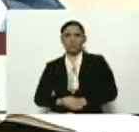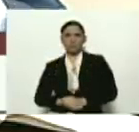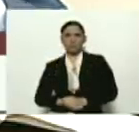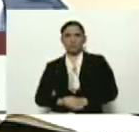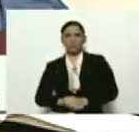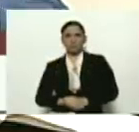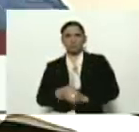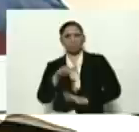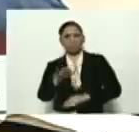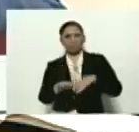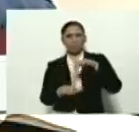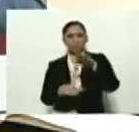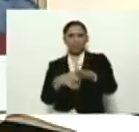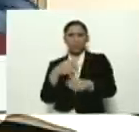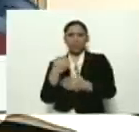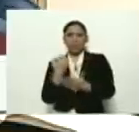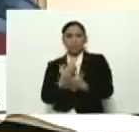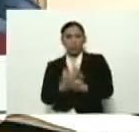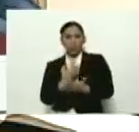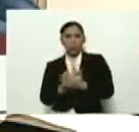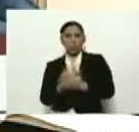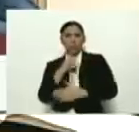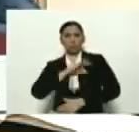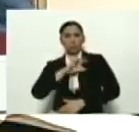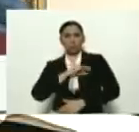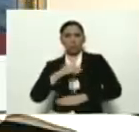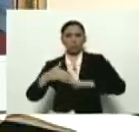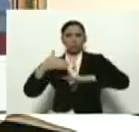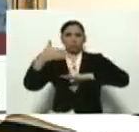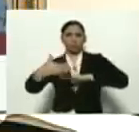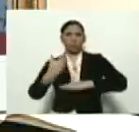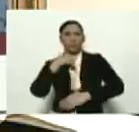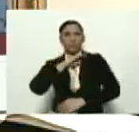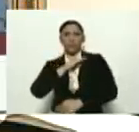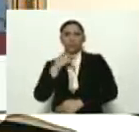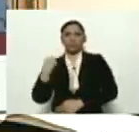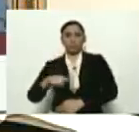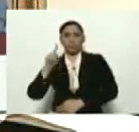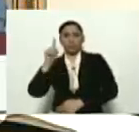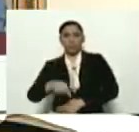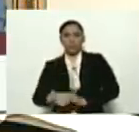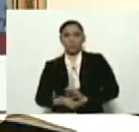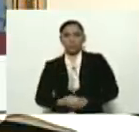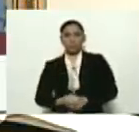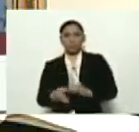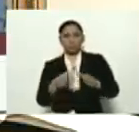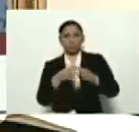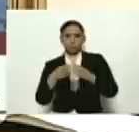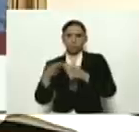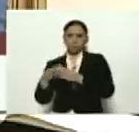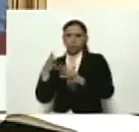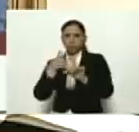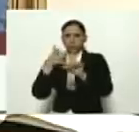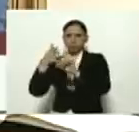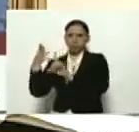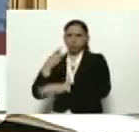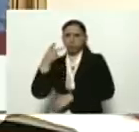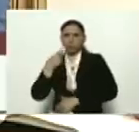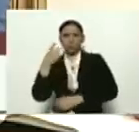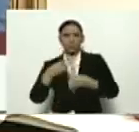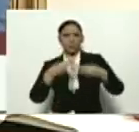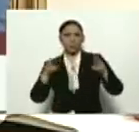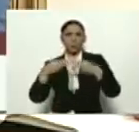del avance económico social post pandemia, pero tener también el conjunto de recomendaciones de políticas